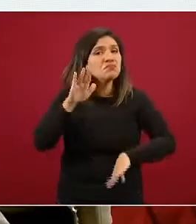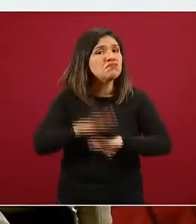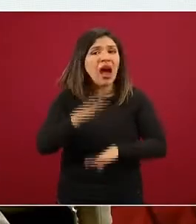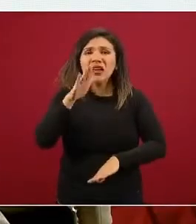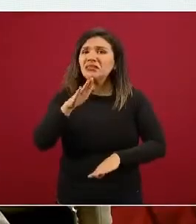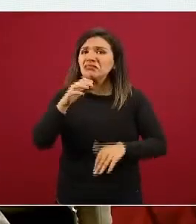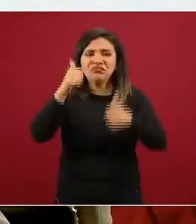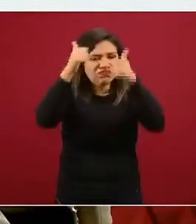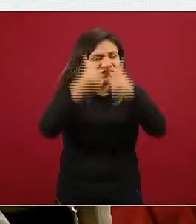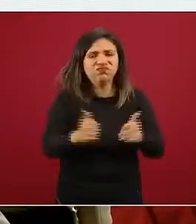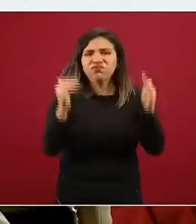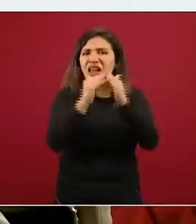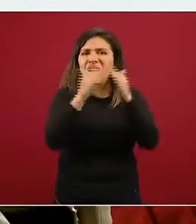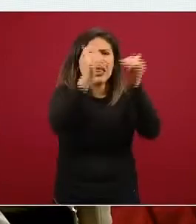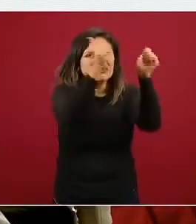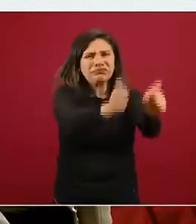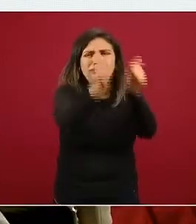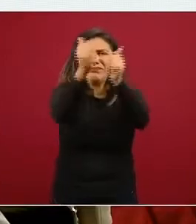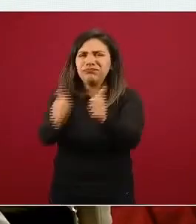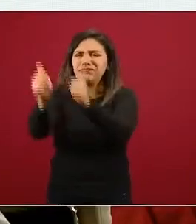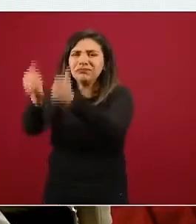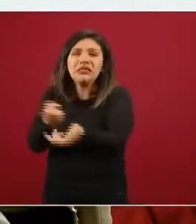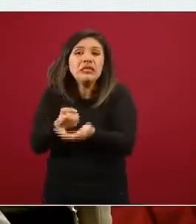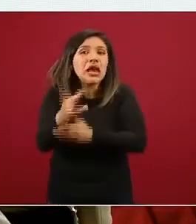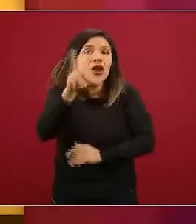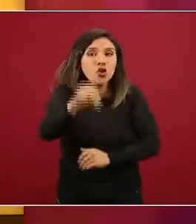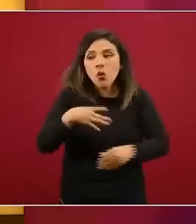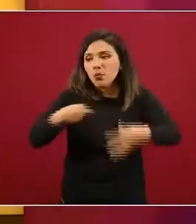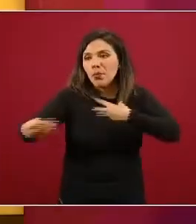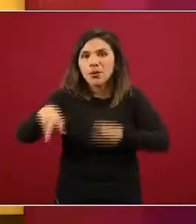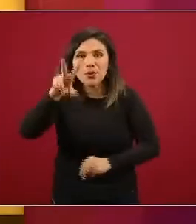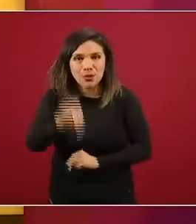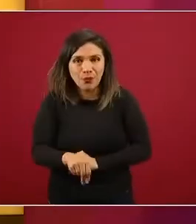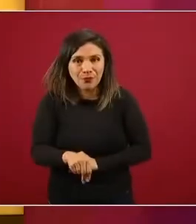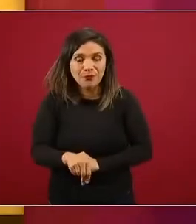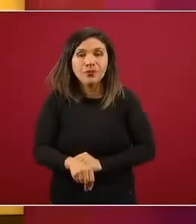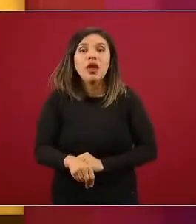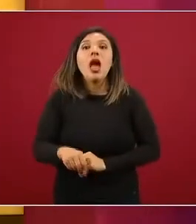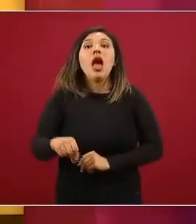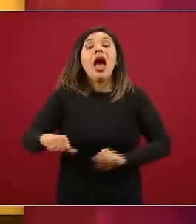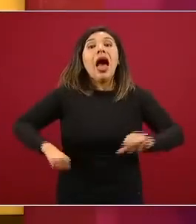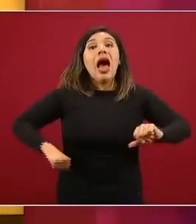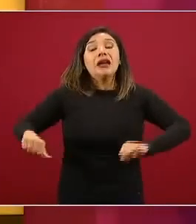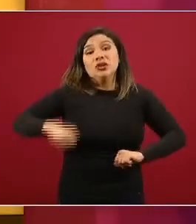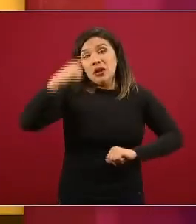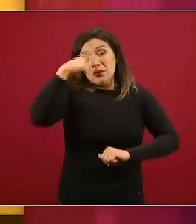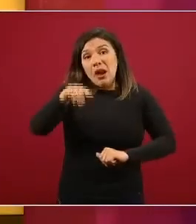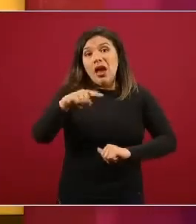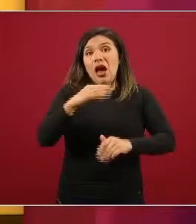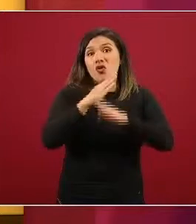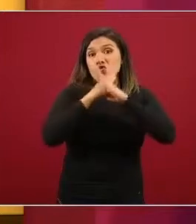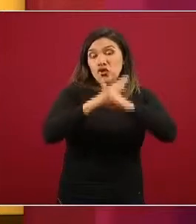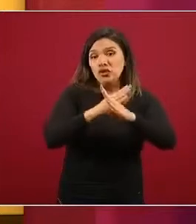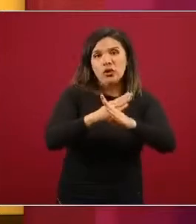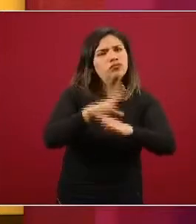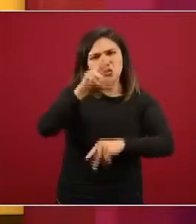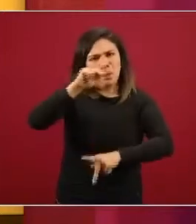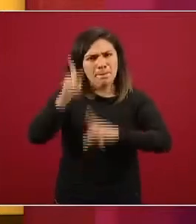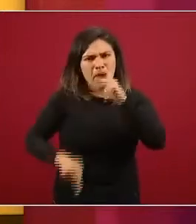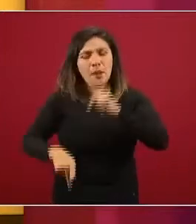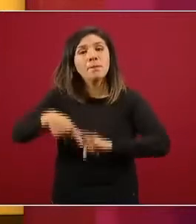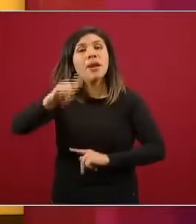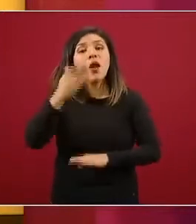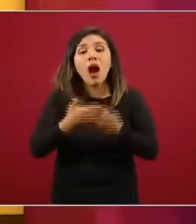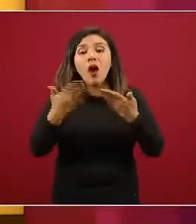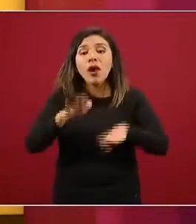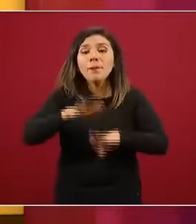de la vía pública y no contagien. No se interrumpen las acciones de contención, pero la importancia es